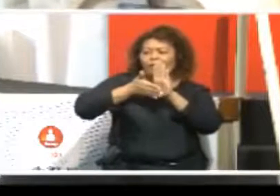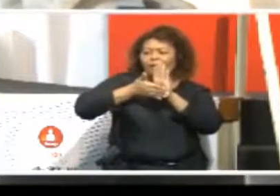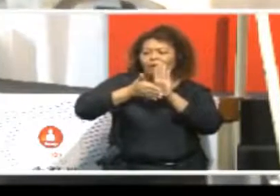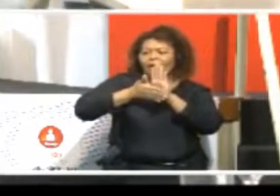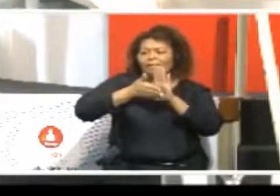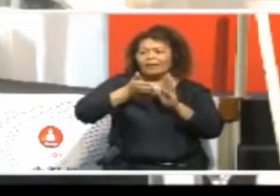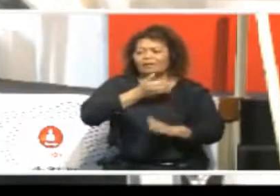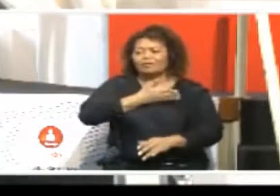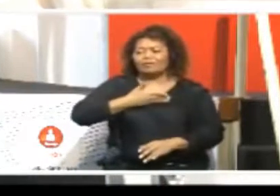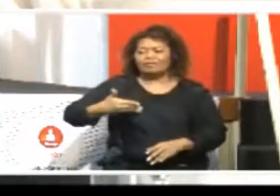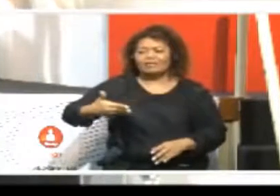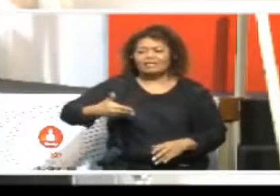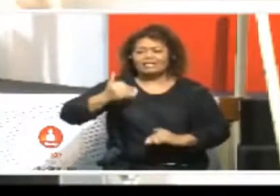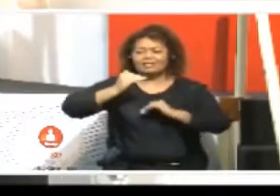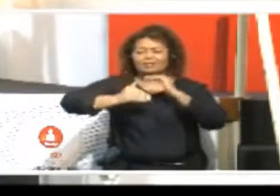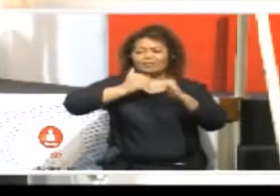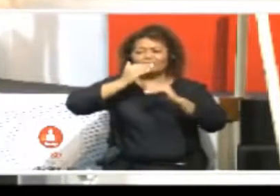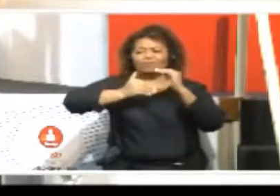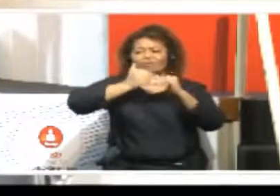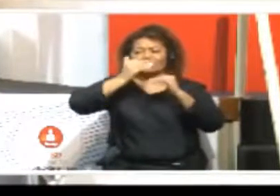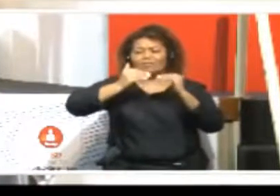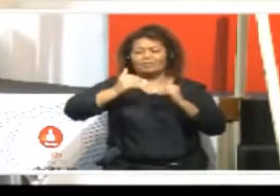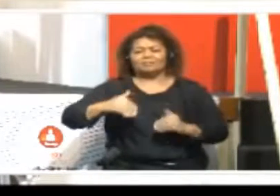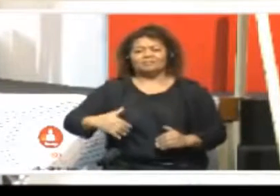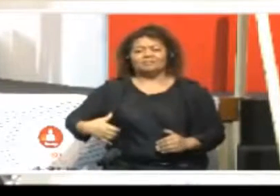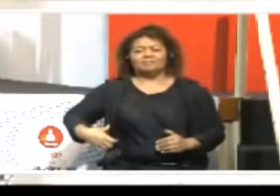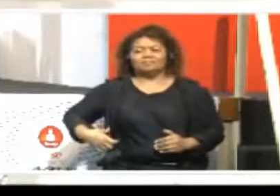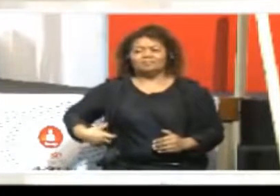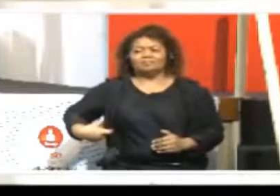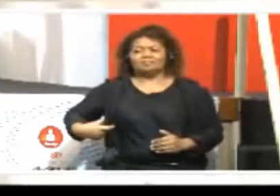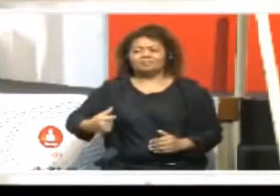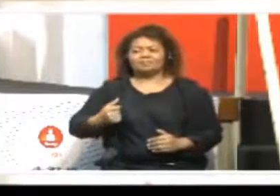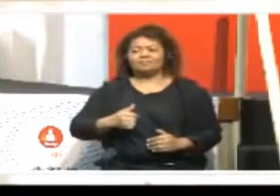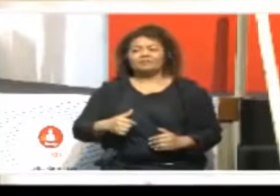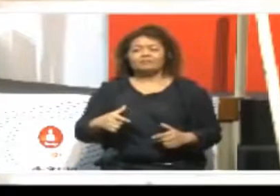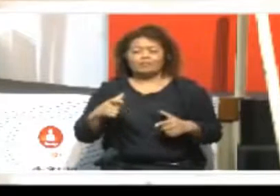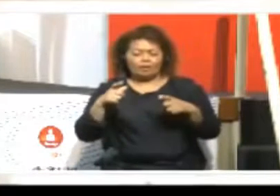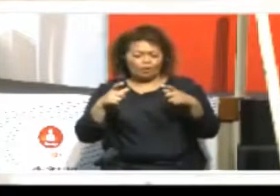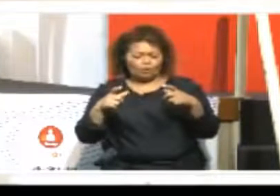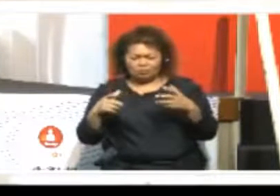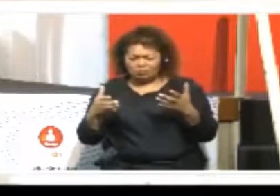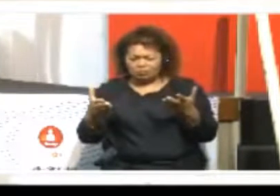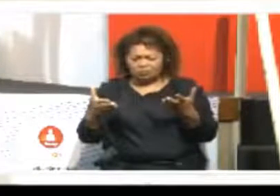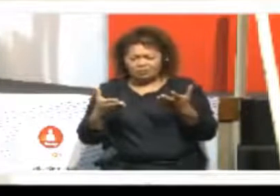desarrollo. Ay, perdón, el clic, aquí está.